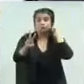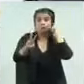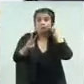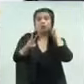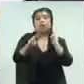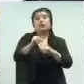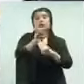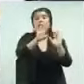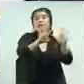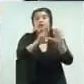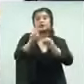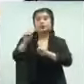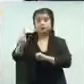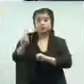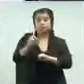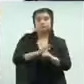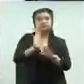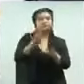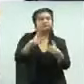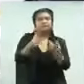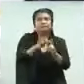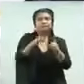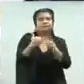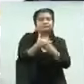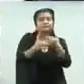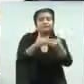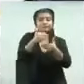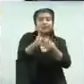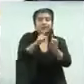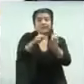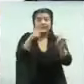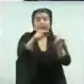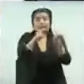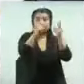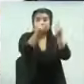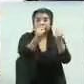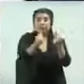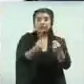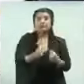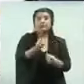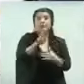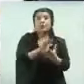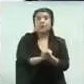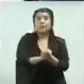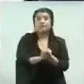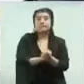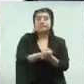ruta 91. Lo que pasa que todo esto es parte del presupuesto 2012, el que